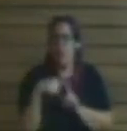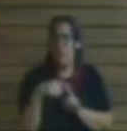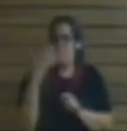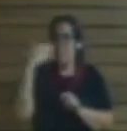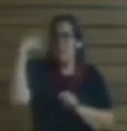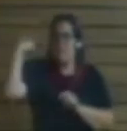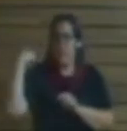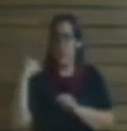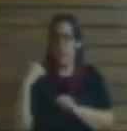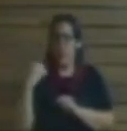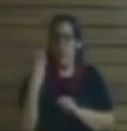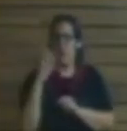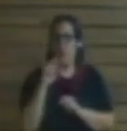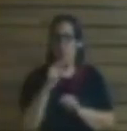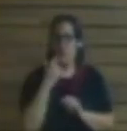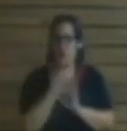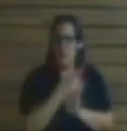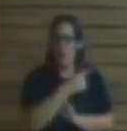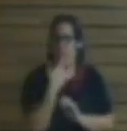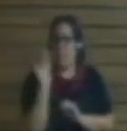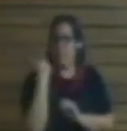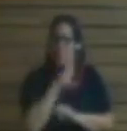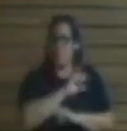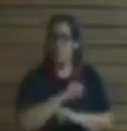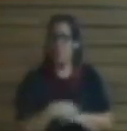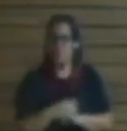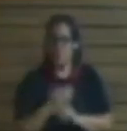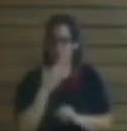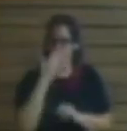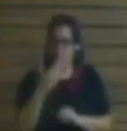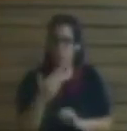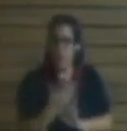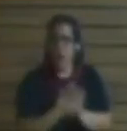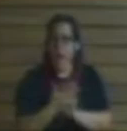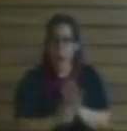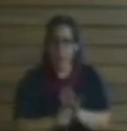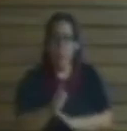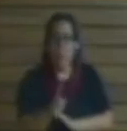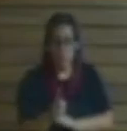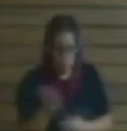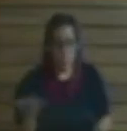30? Del pasado, sí, sí. ¿Avanzamos? ¿Miramos al futuro? Porque claro.